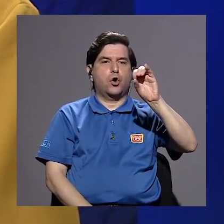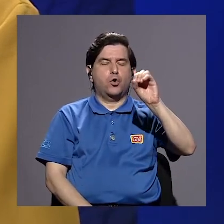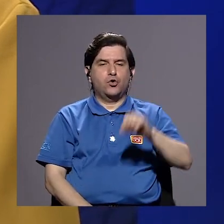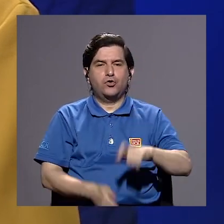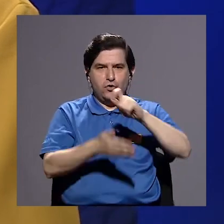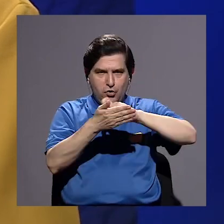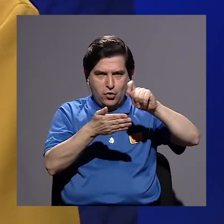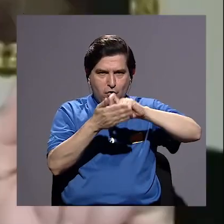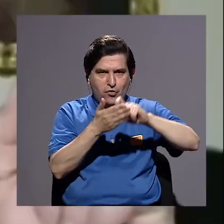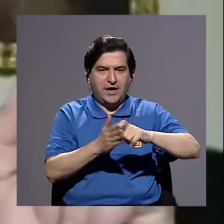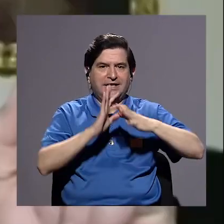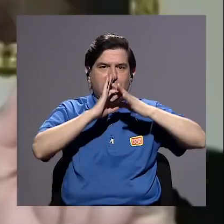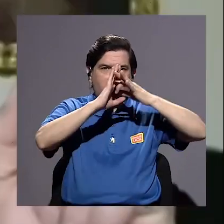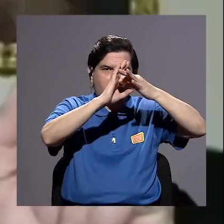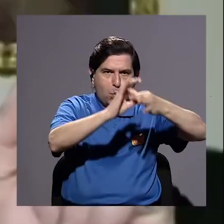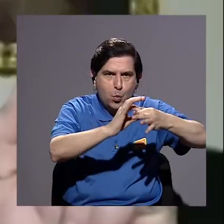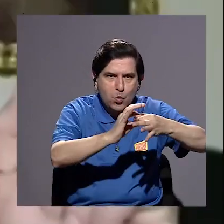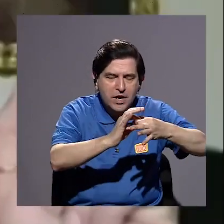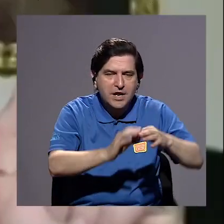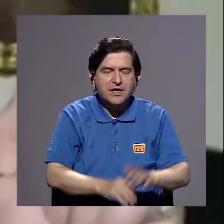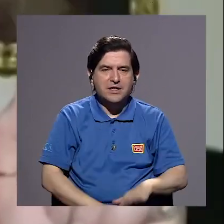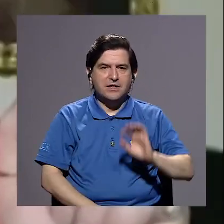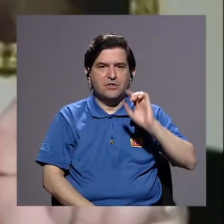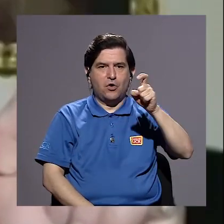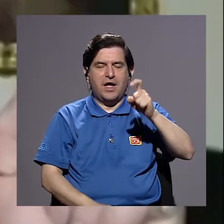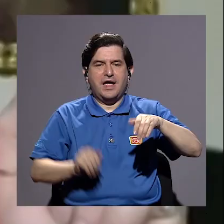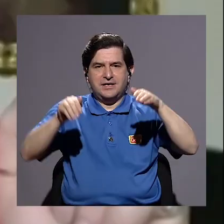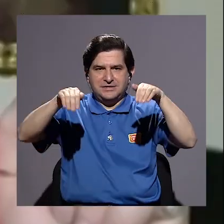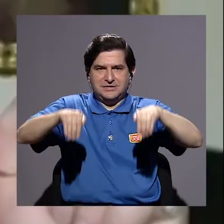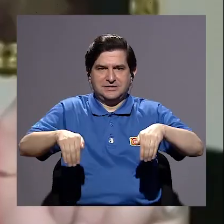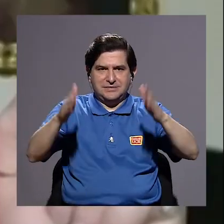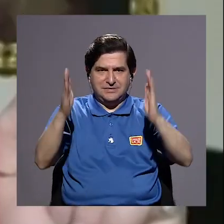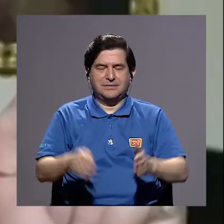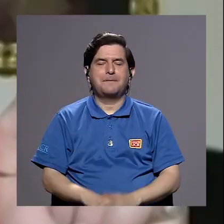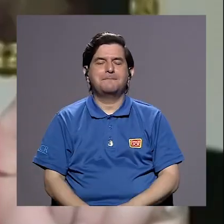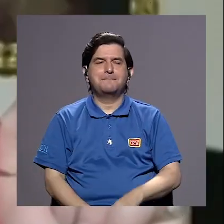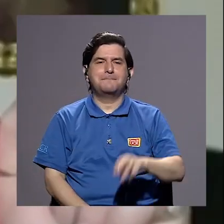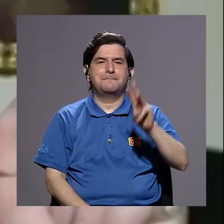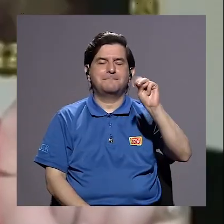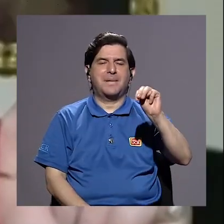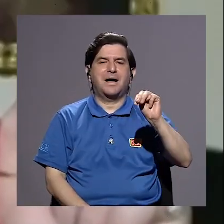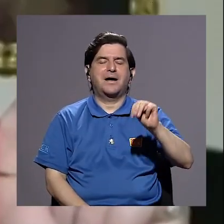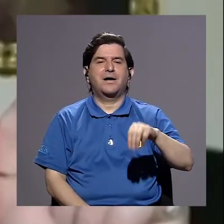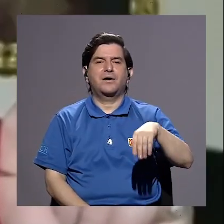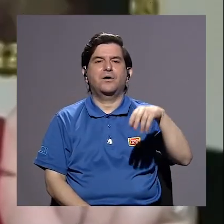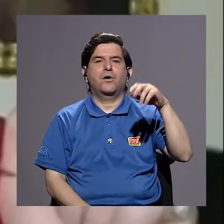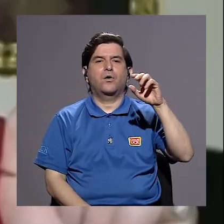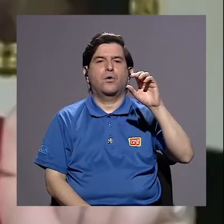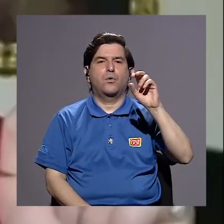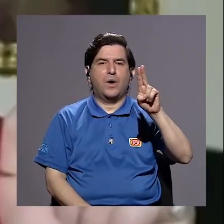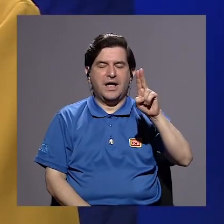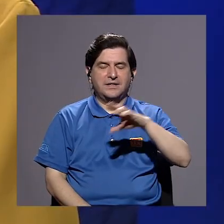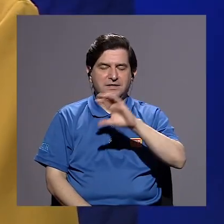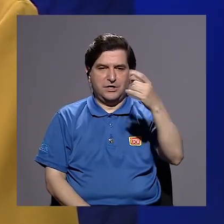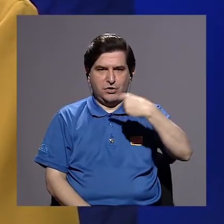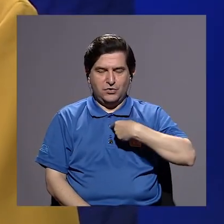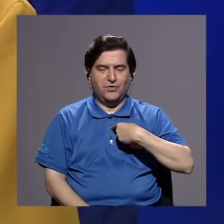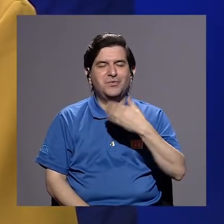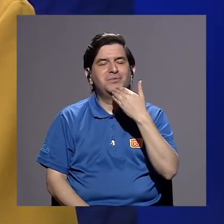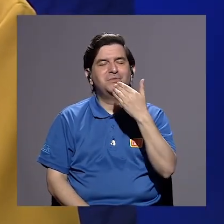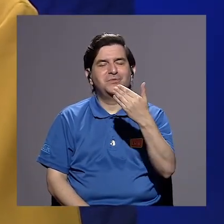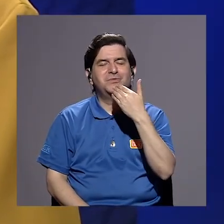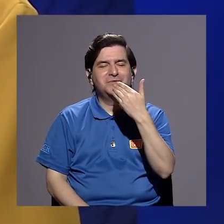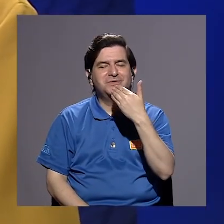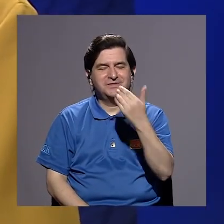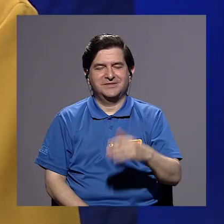lo redactamos en conjunto el ex magistrado Mario Oued y yo. Muchísimas gracias,